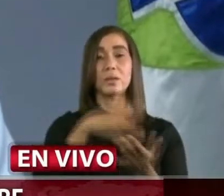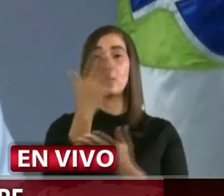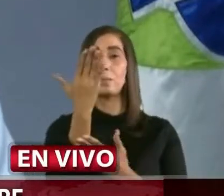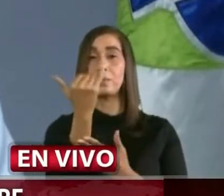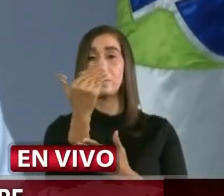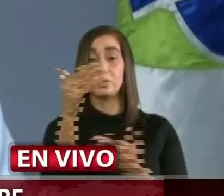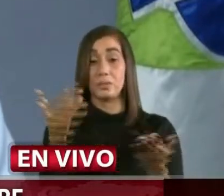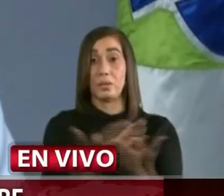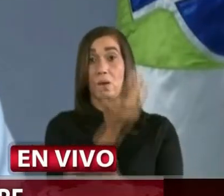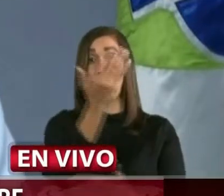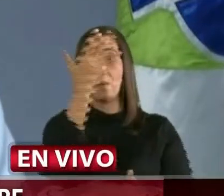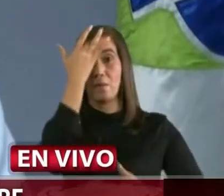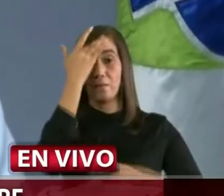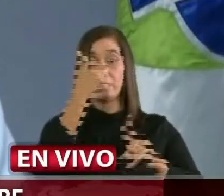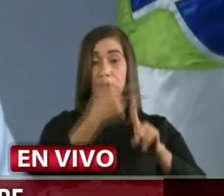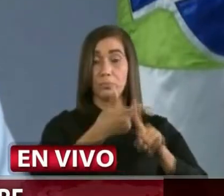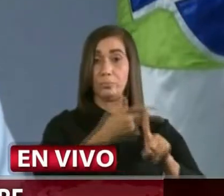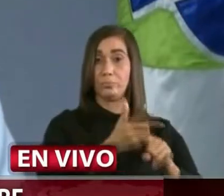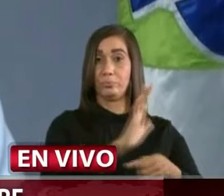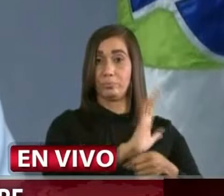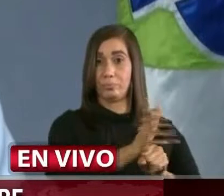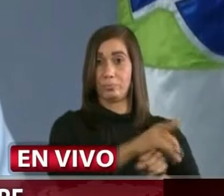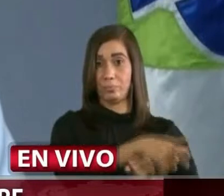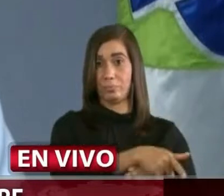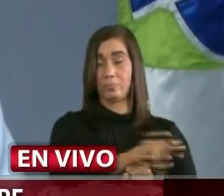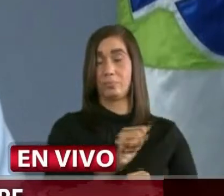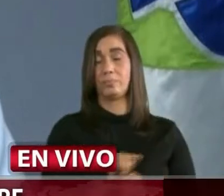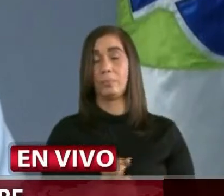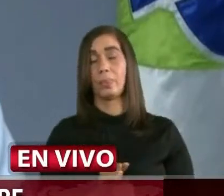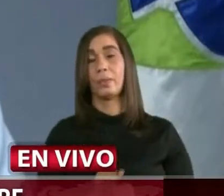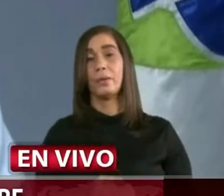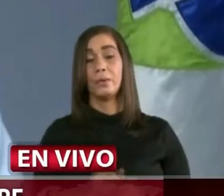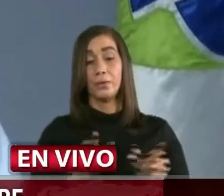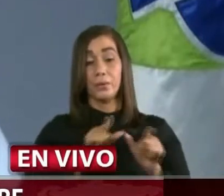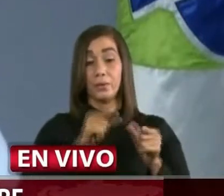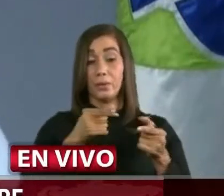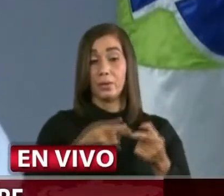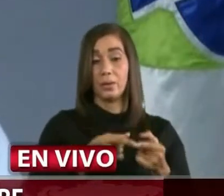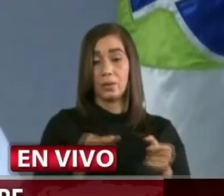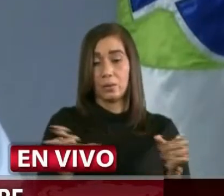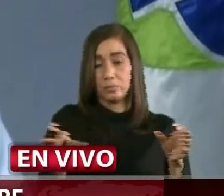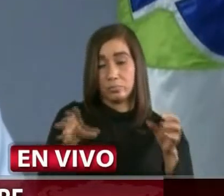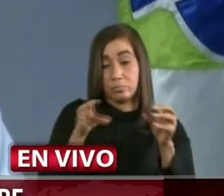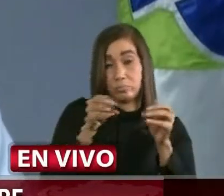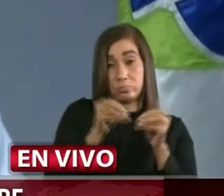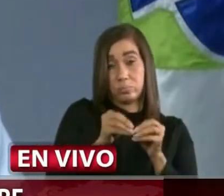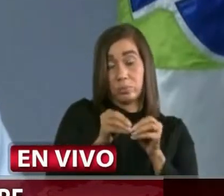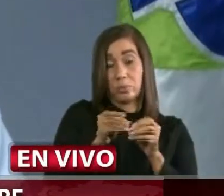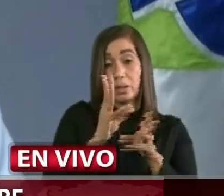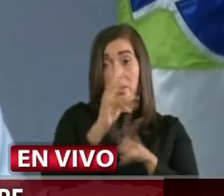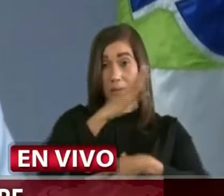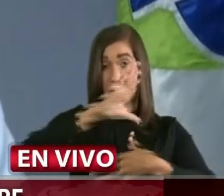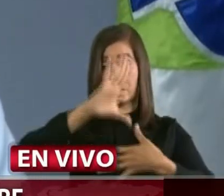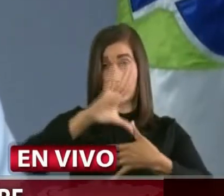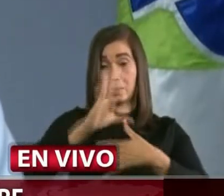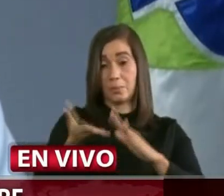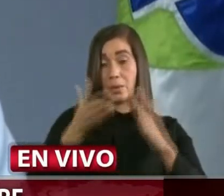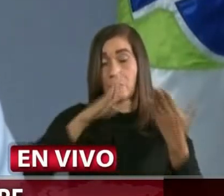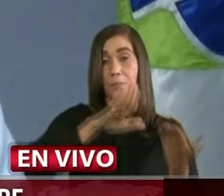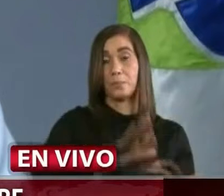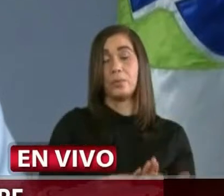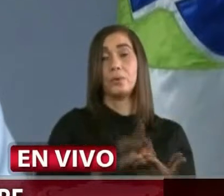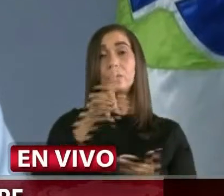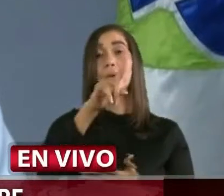45.015 nuevos casos, y de ellos el total acumulado de defunciones en las Américas es